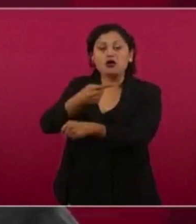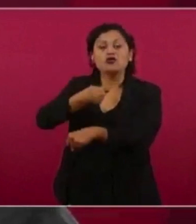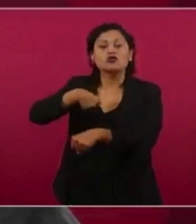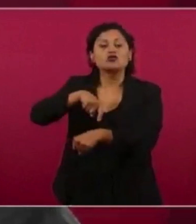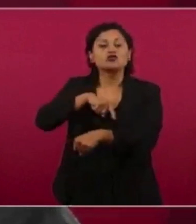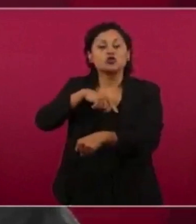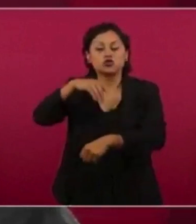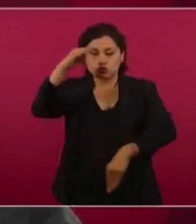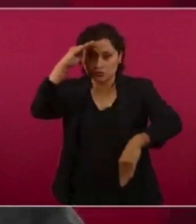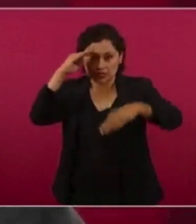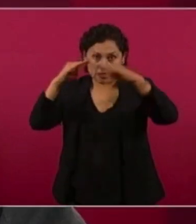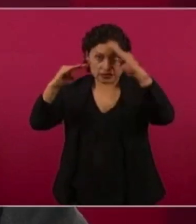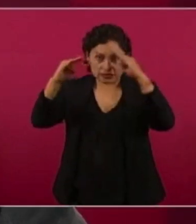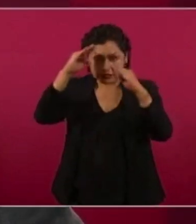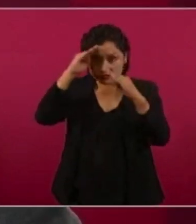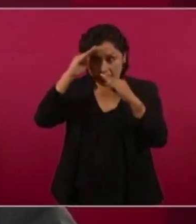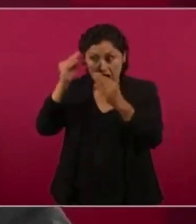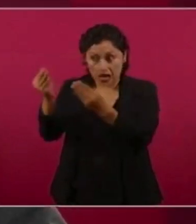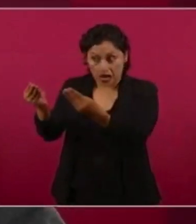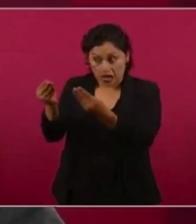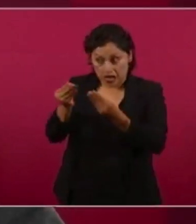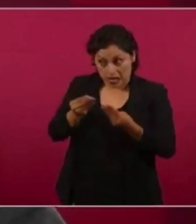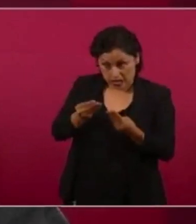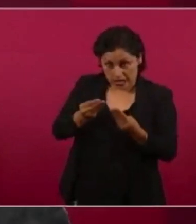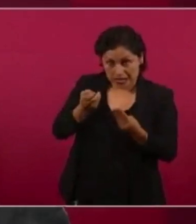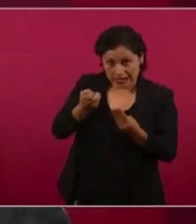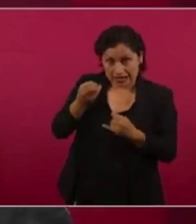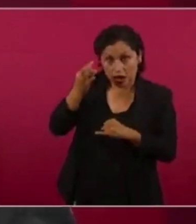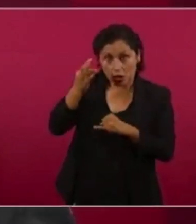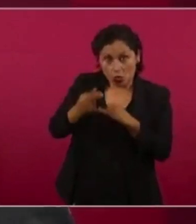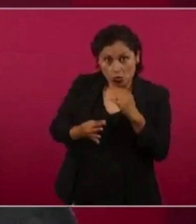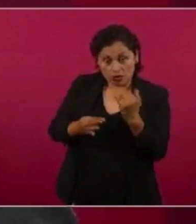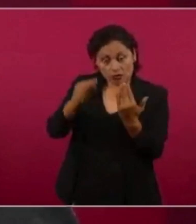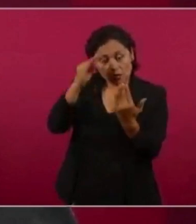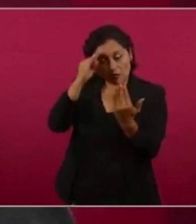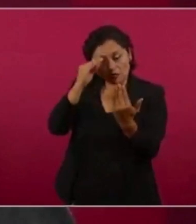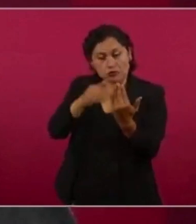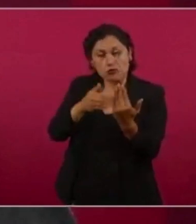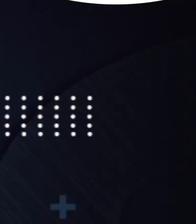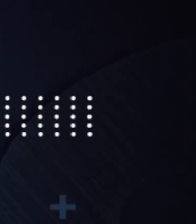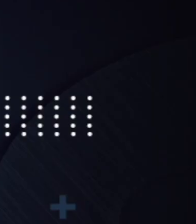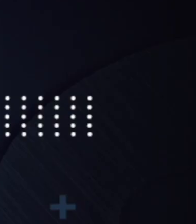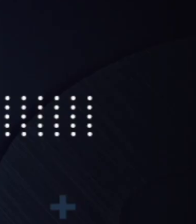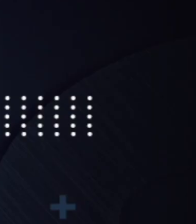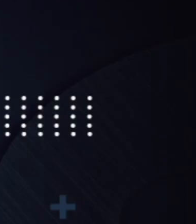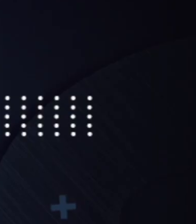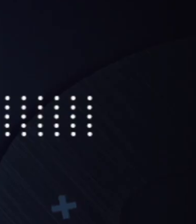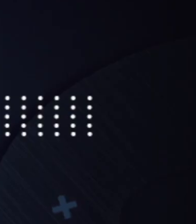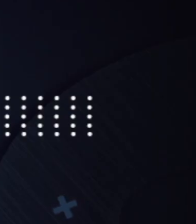último trazo que se nos ha ofrecido es pertinente. Lo más probable es que lo será.